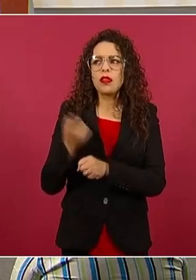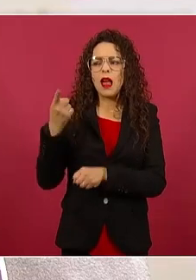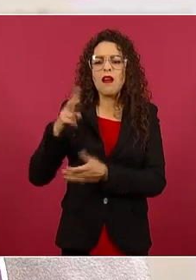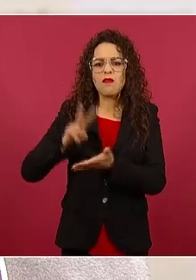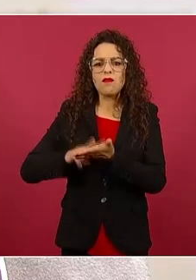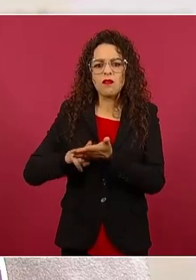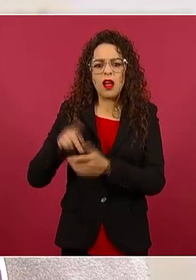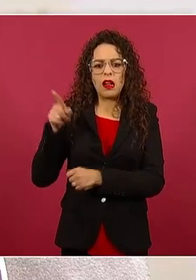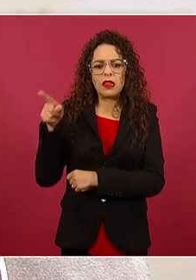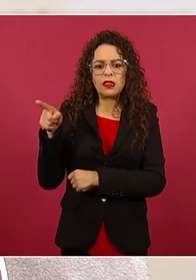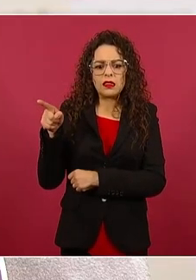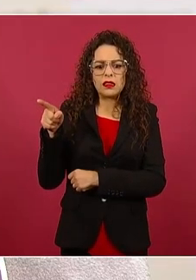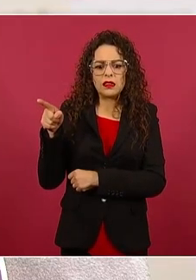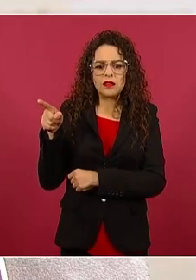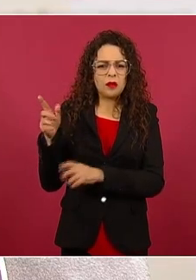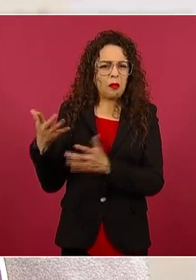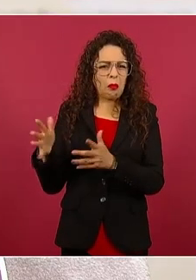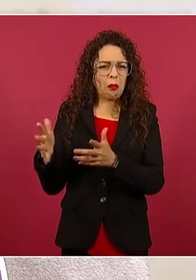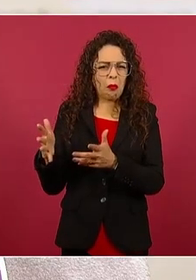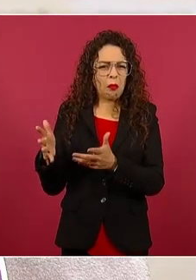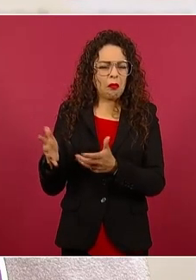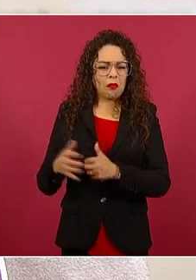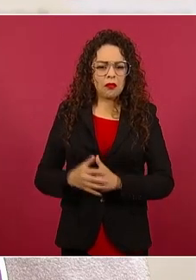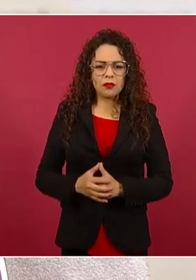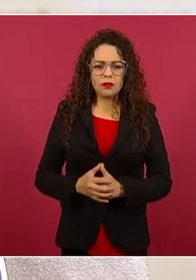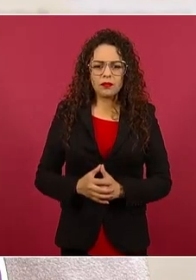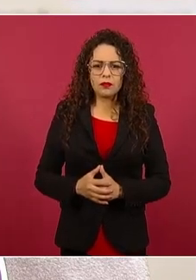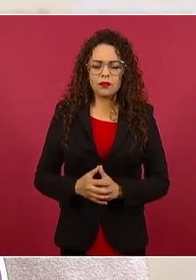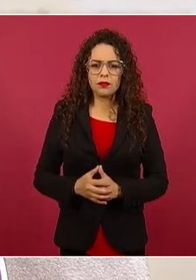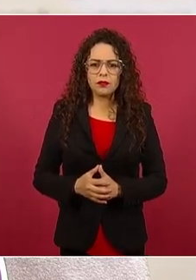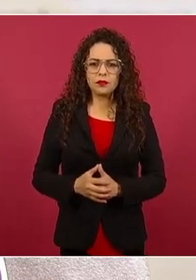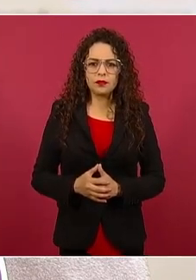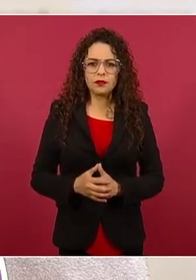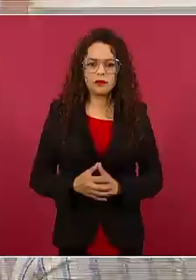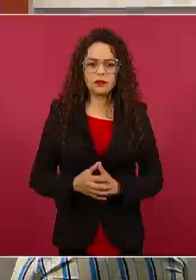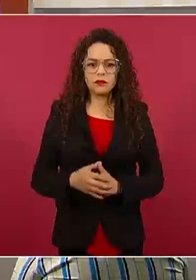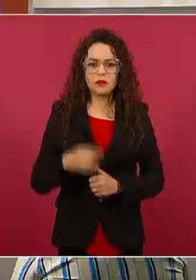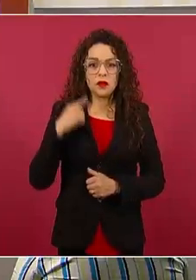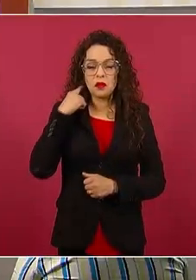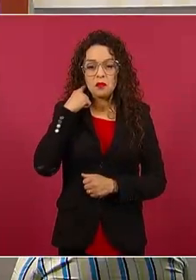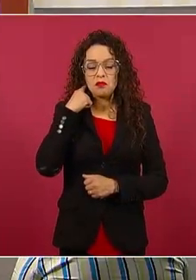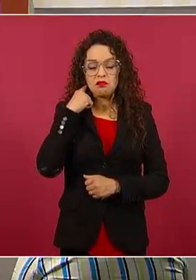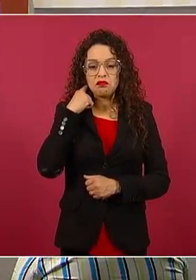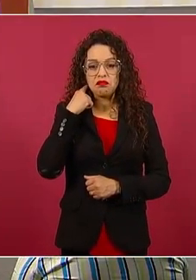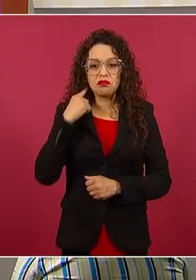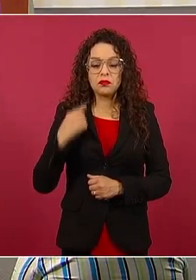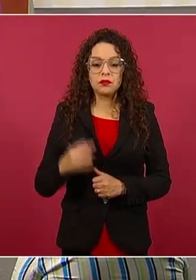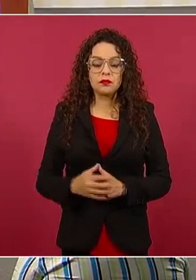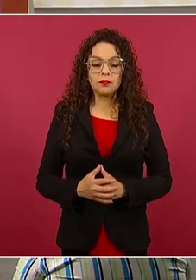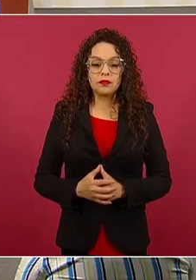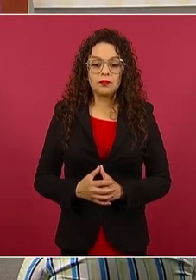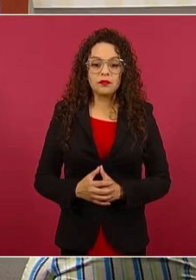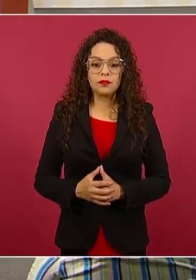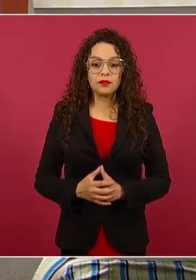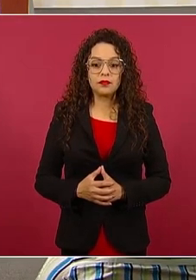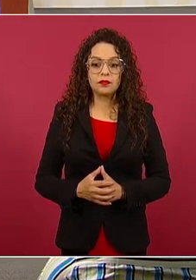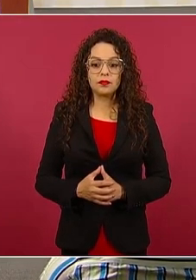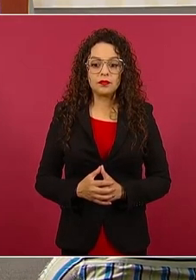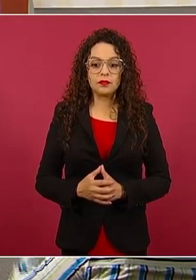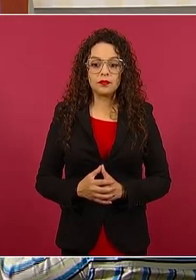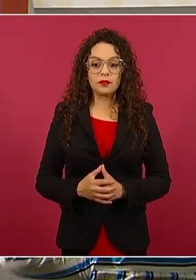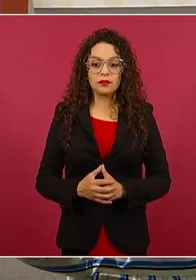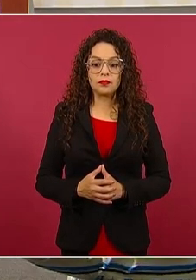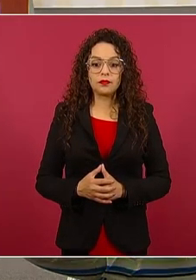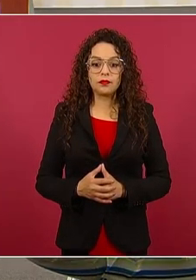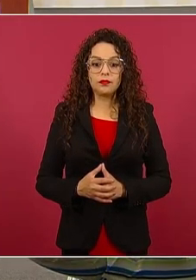eso? No hay comparación. A ver, ¿no tienen una muestra de cómo